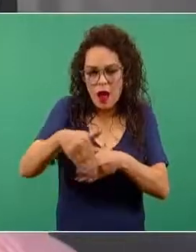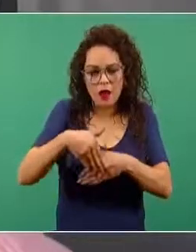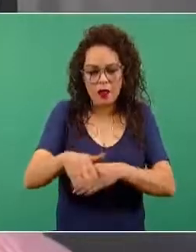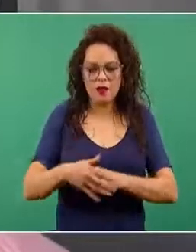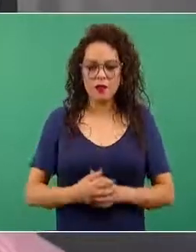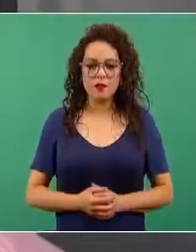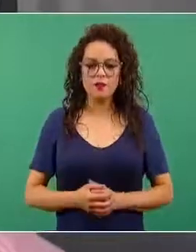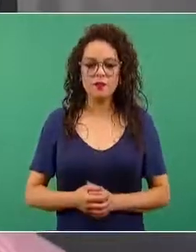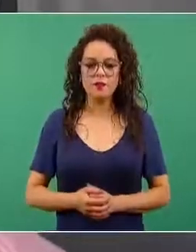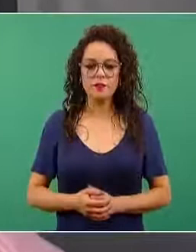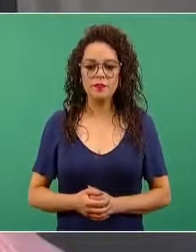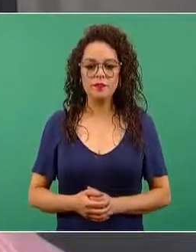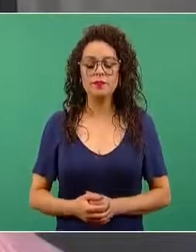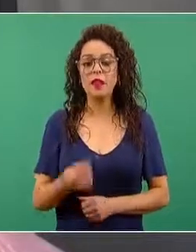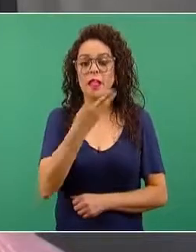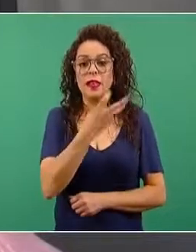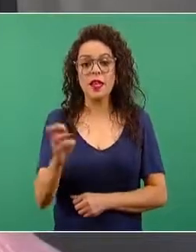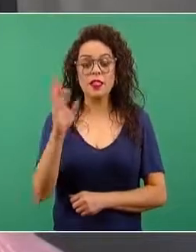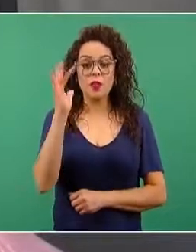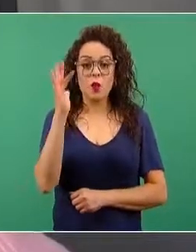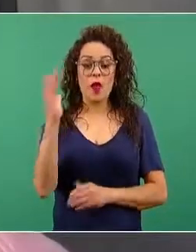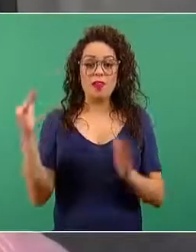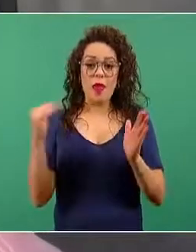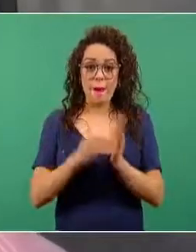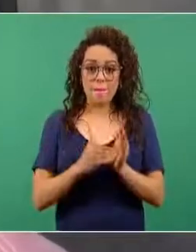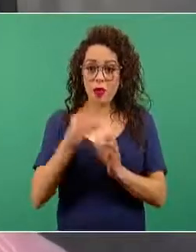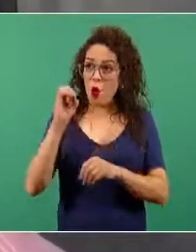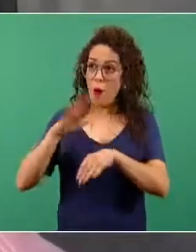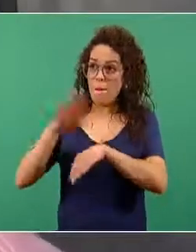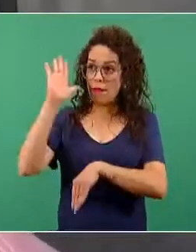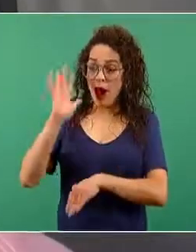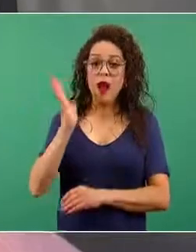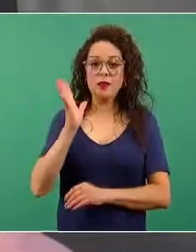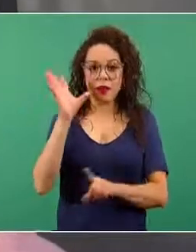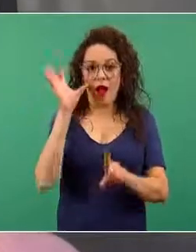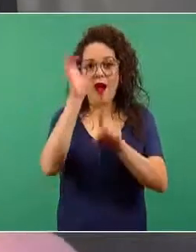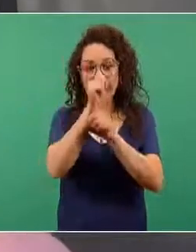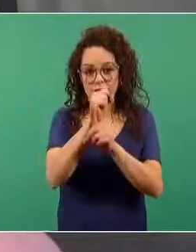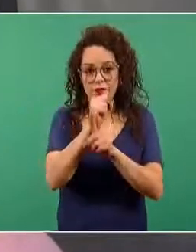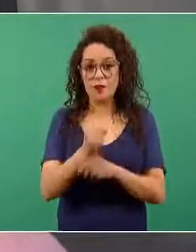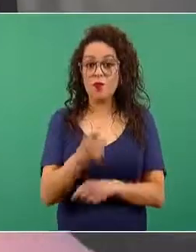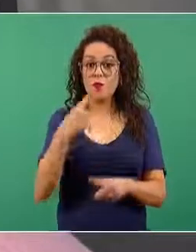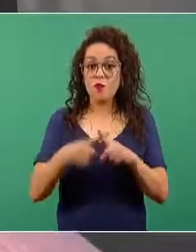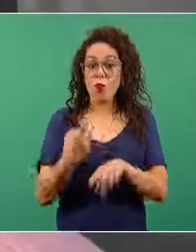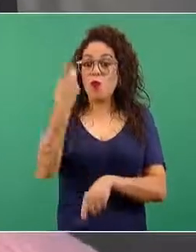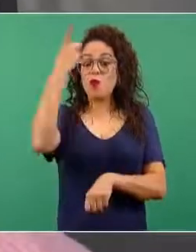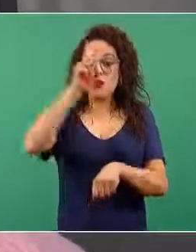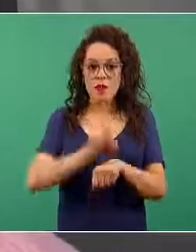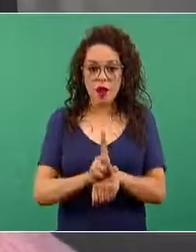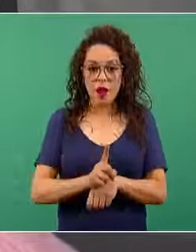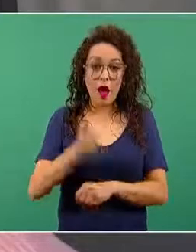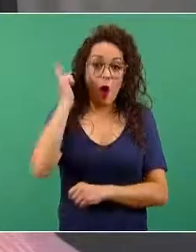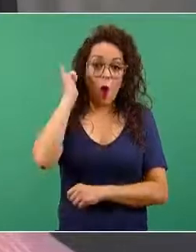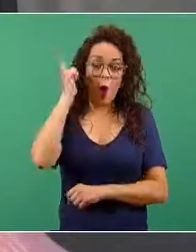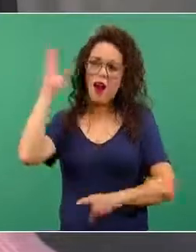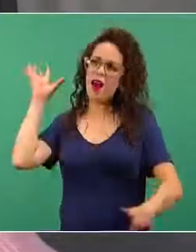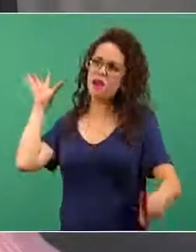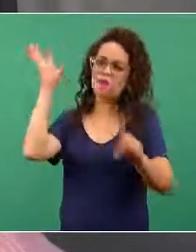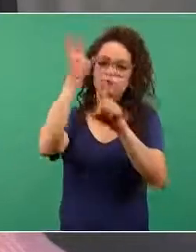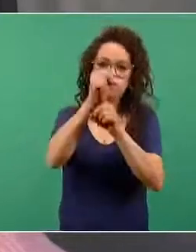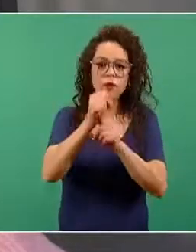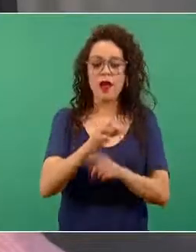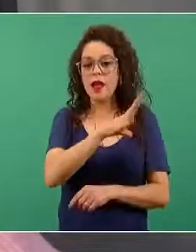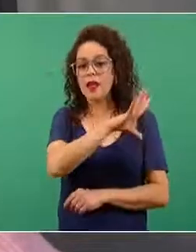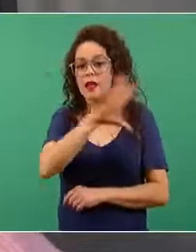a estas cifras de 350,000 o más dosis por día. Ojalá que lleguemos a una meta de 500,000 por